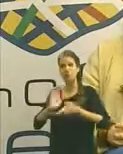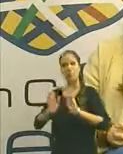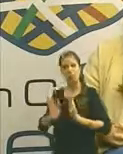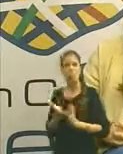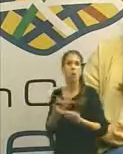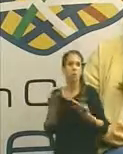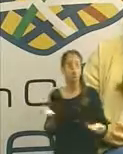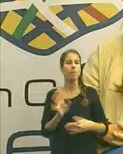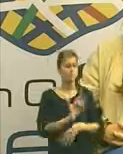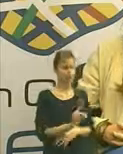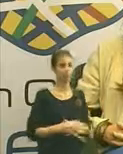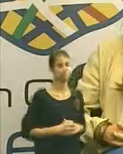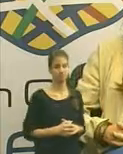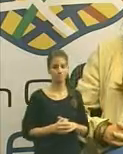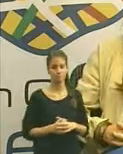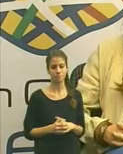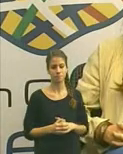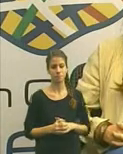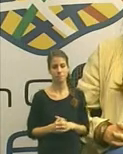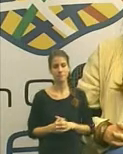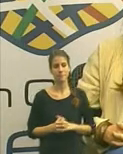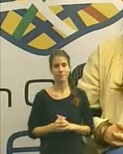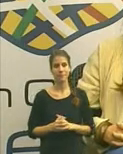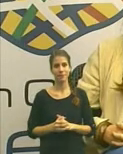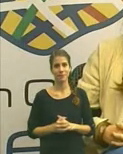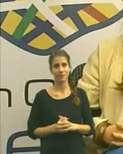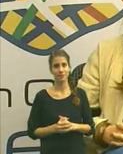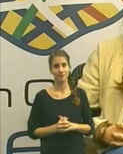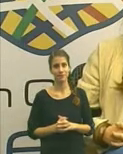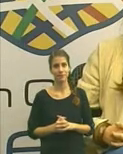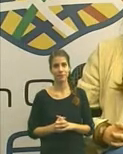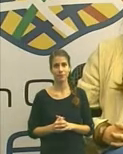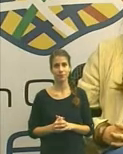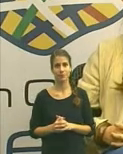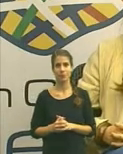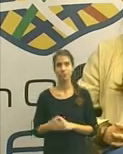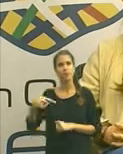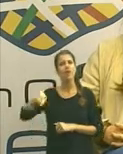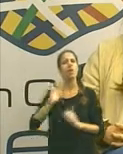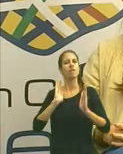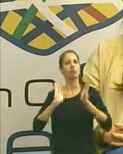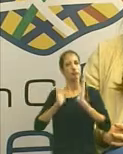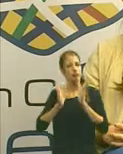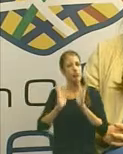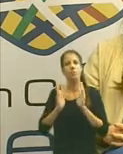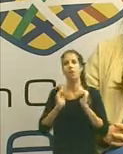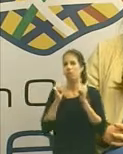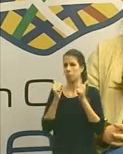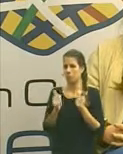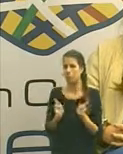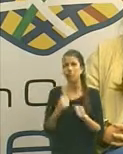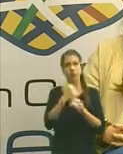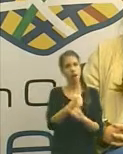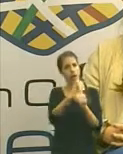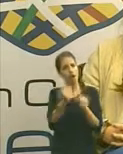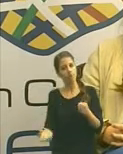vaya brindando. Y comienzan a ver cuando comienzan con las terapias, a